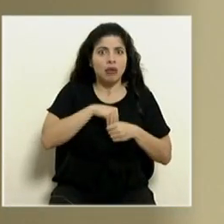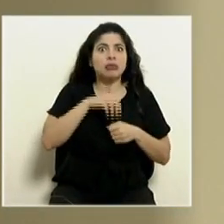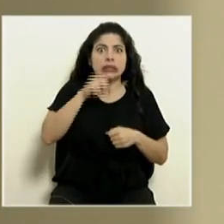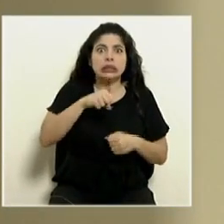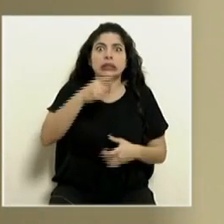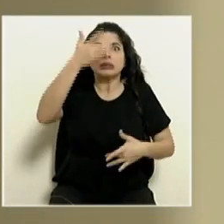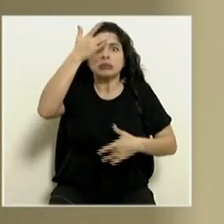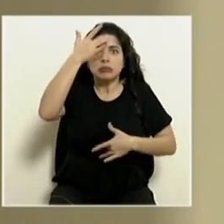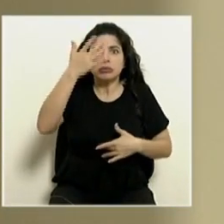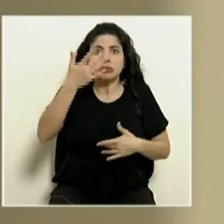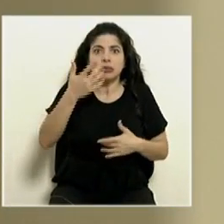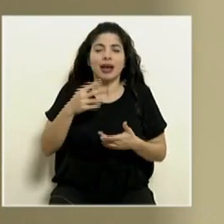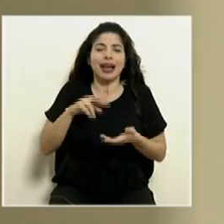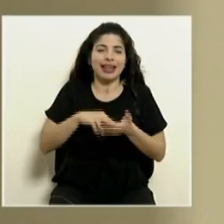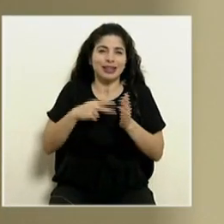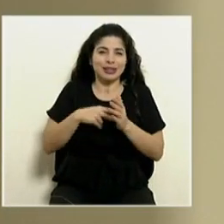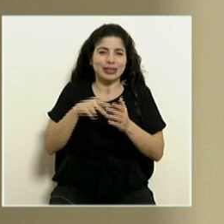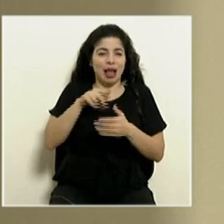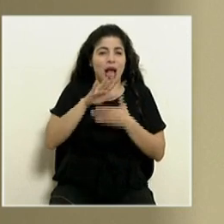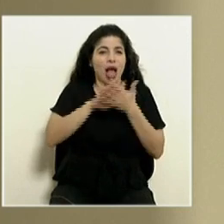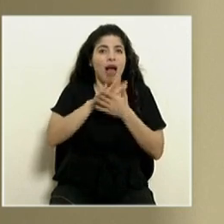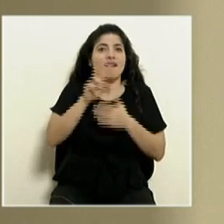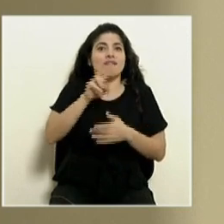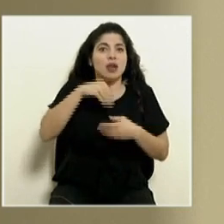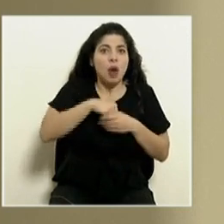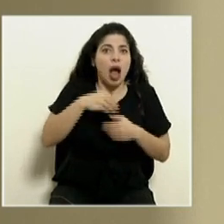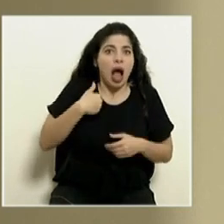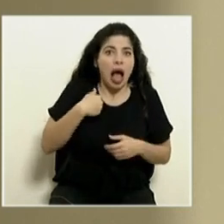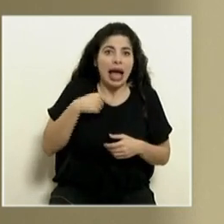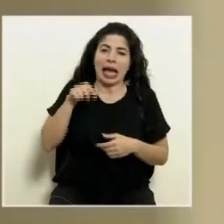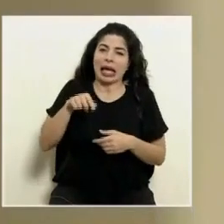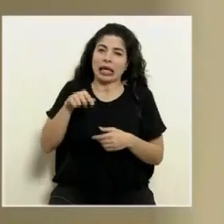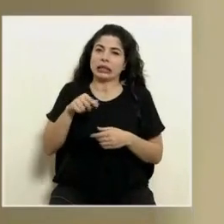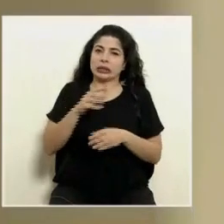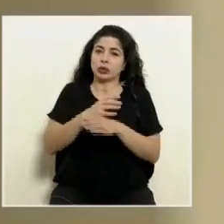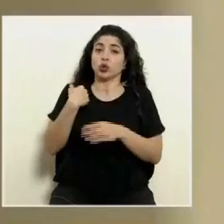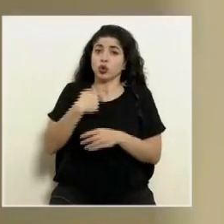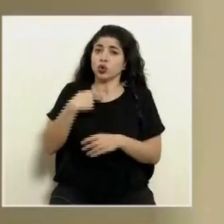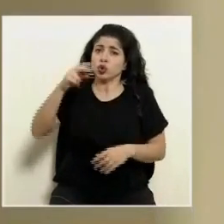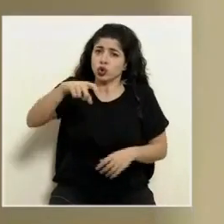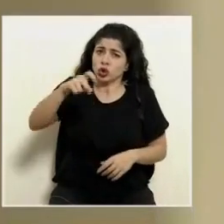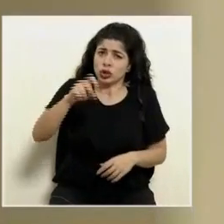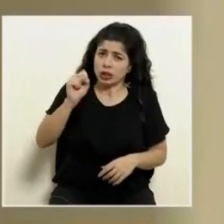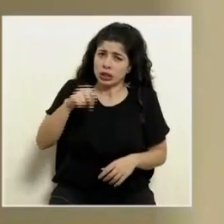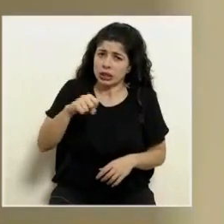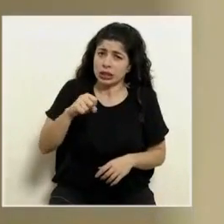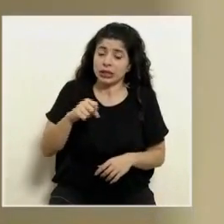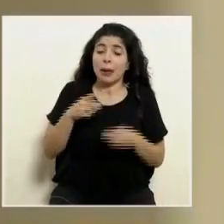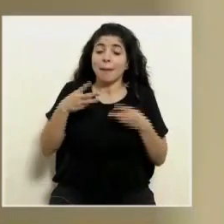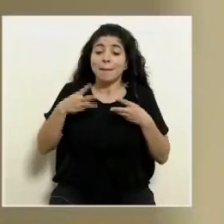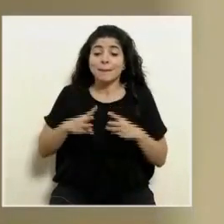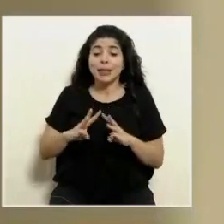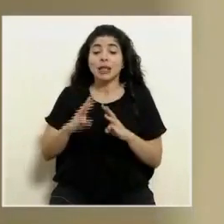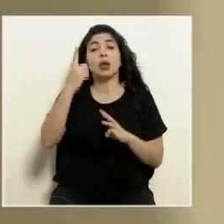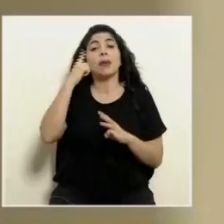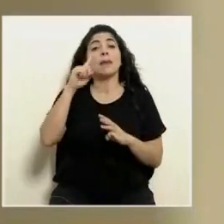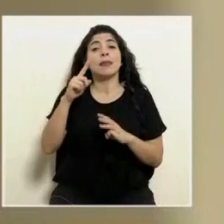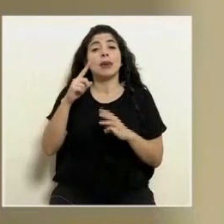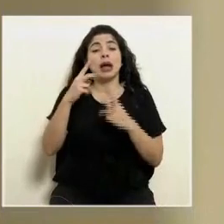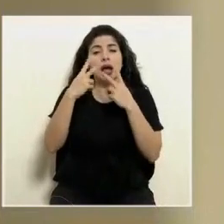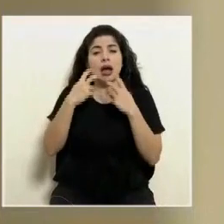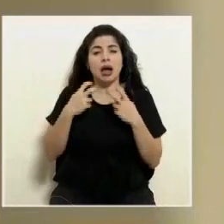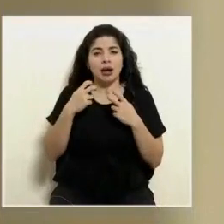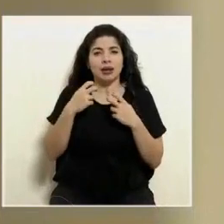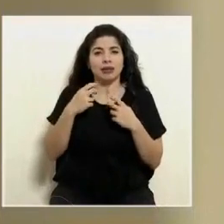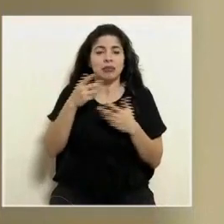ese estatus de negatividad, o sea que sí tiene el virus. Eso es lo que nosotros ocupamos. O sea, el método de extracción, se ha hablado mucho de que,